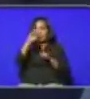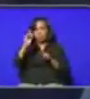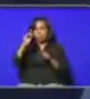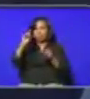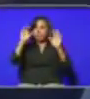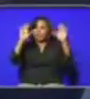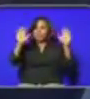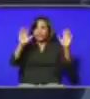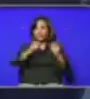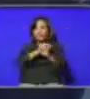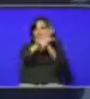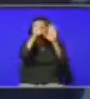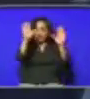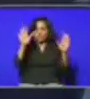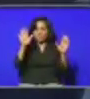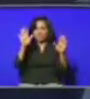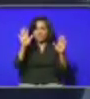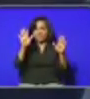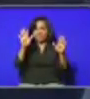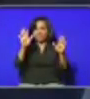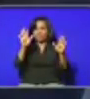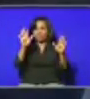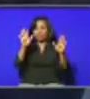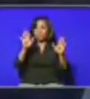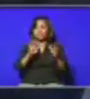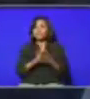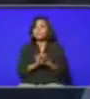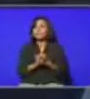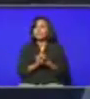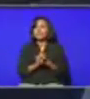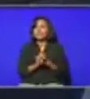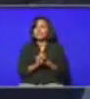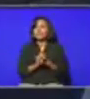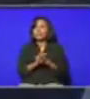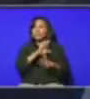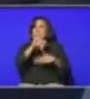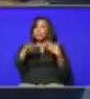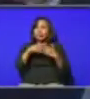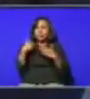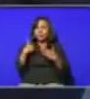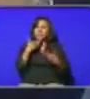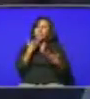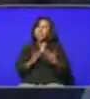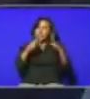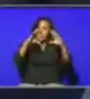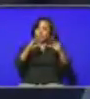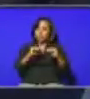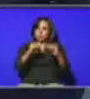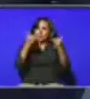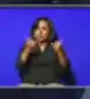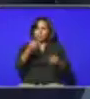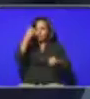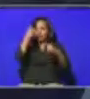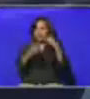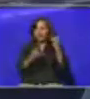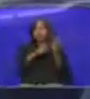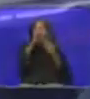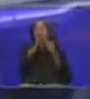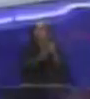la mañana. Un privilegio, María Elena, compartir gracias, contigo. Gracias, Enrique. Cómo no. Que tenga muy buenas noches. De esta forma terminamos Panorama.